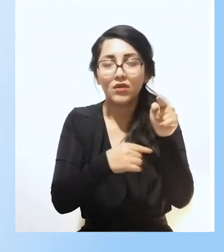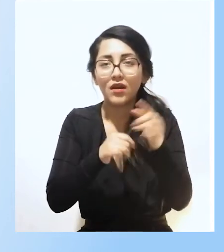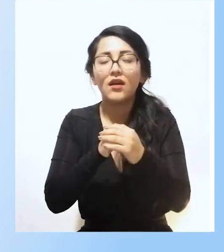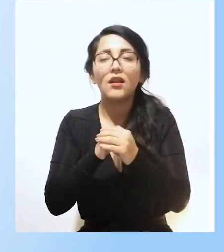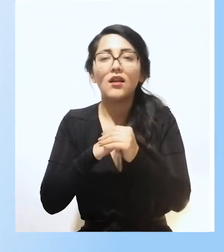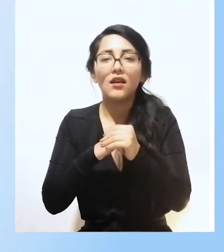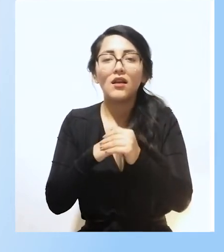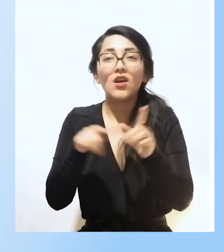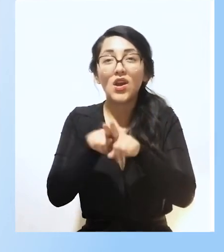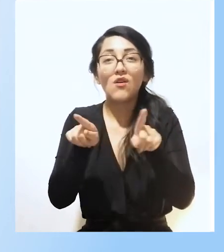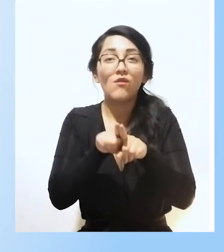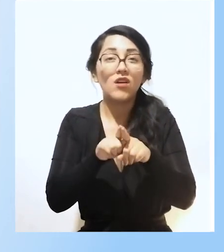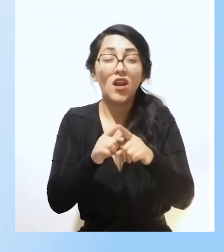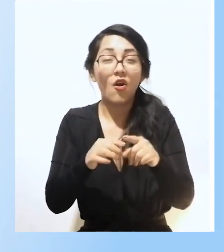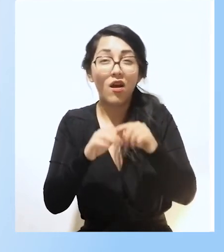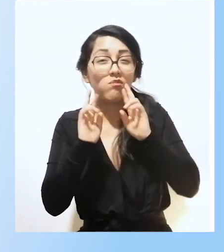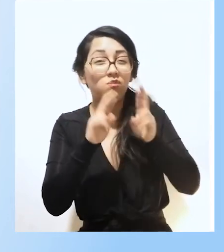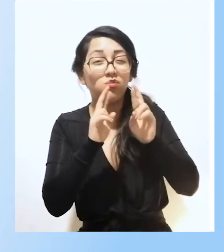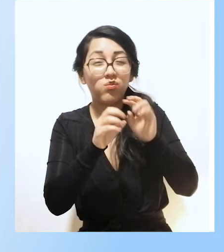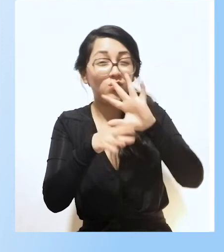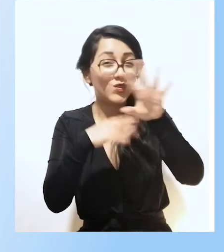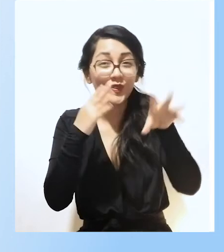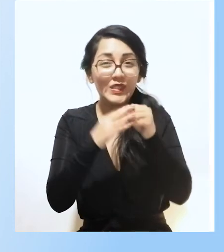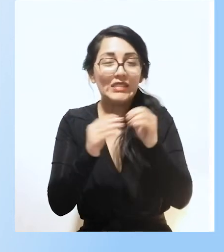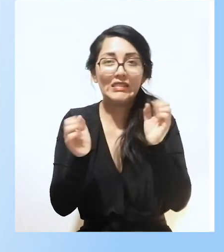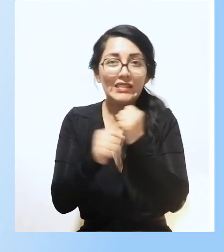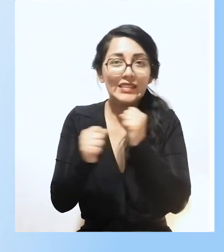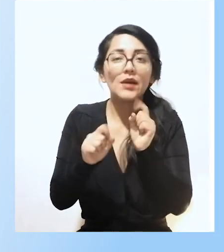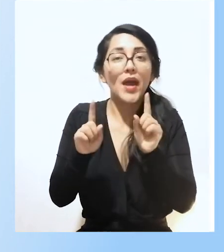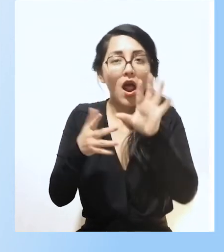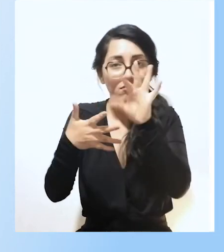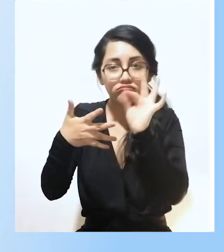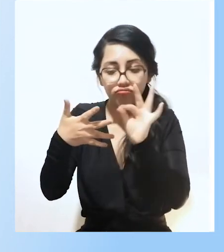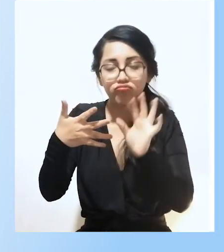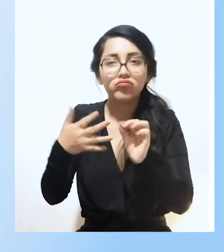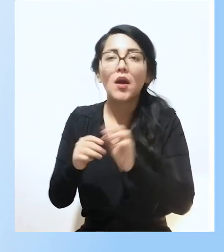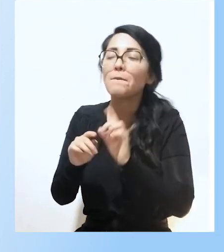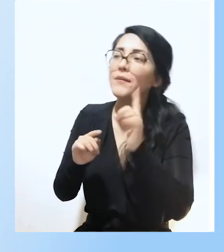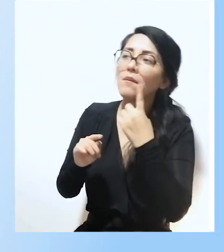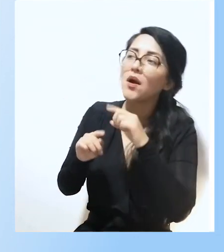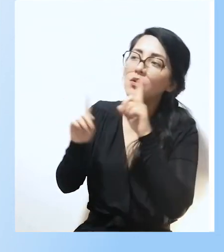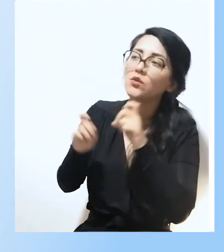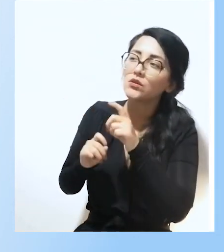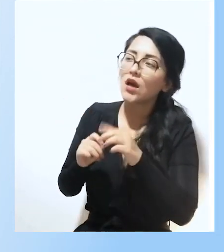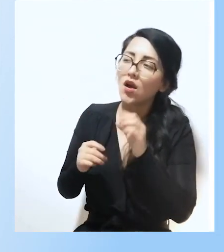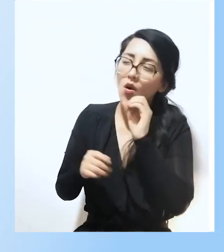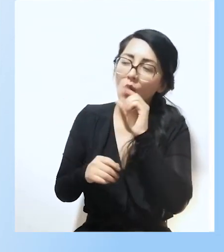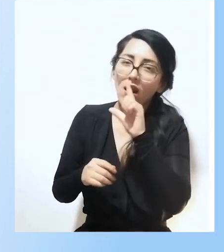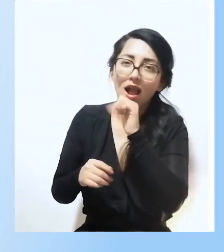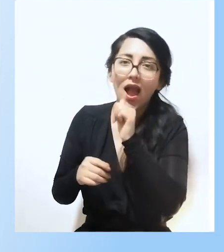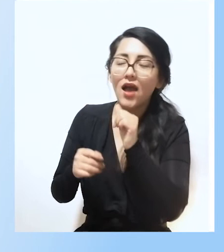sociedad civil y desde el sector público hay experiencias regionales en la atención educativa de estudiantes hospitalizados. Sin embargo, nos gustaría